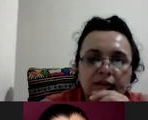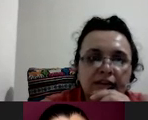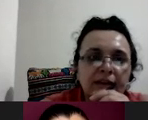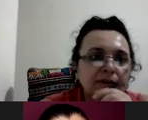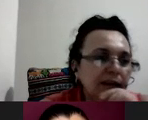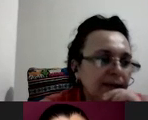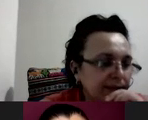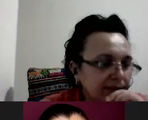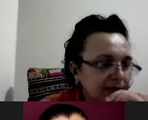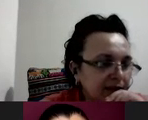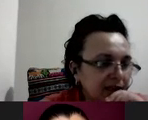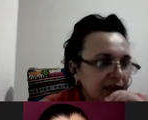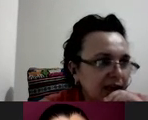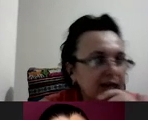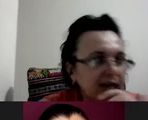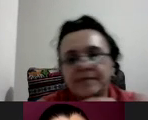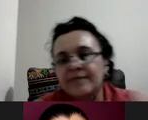your exam, okay?